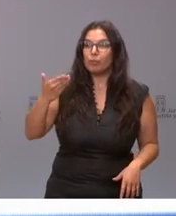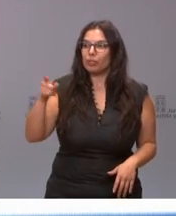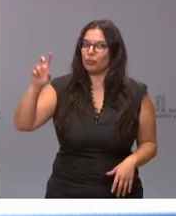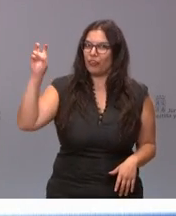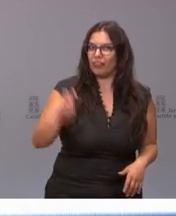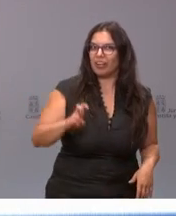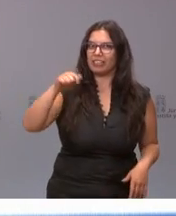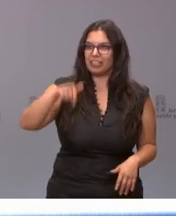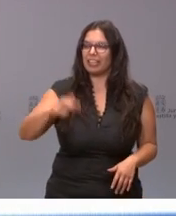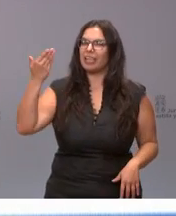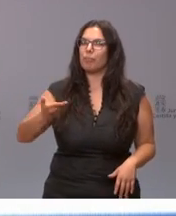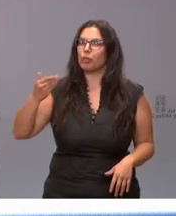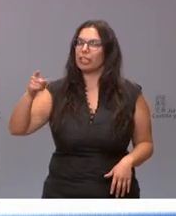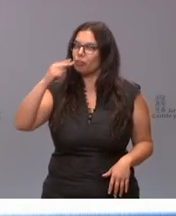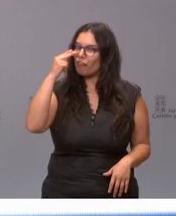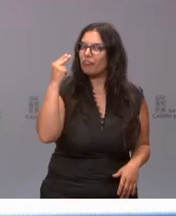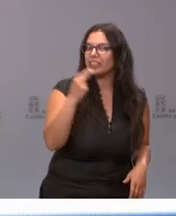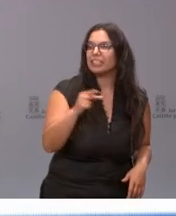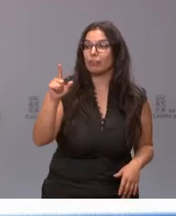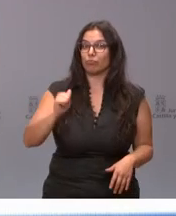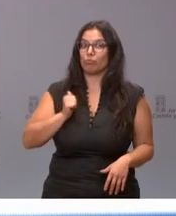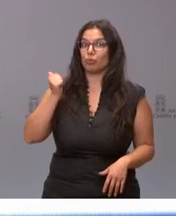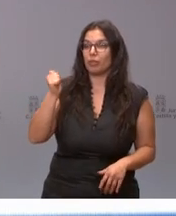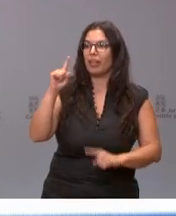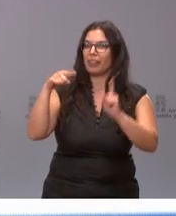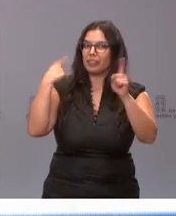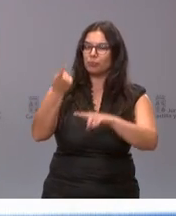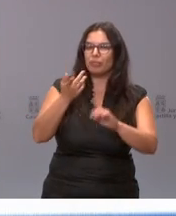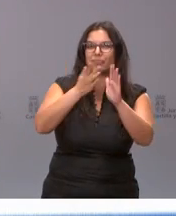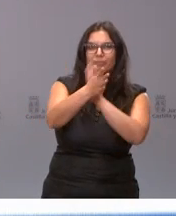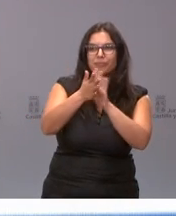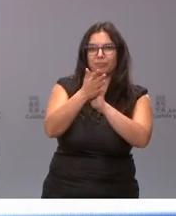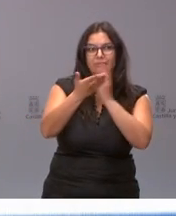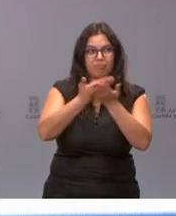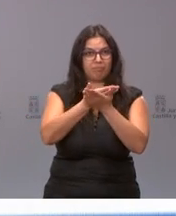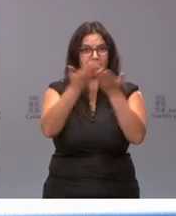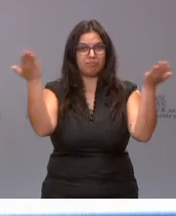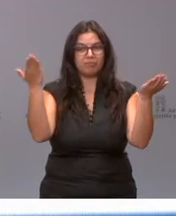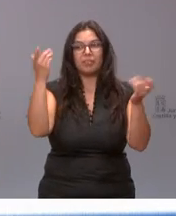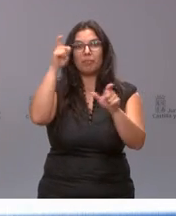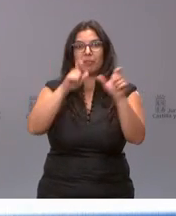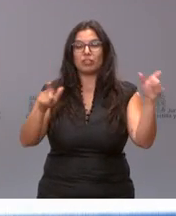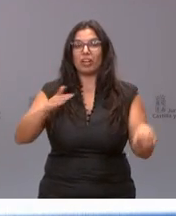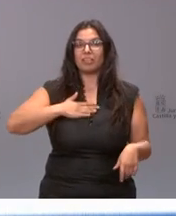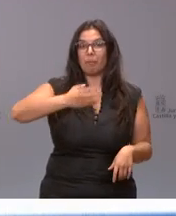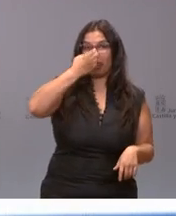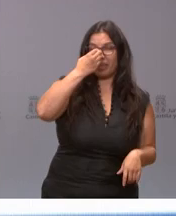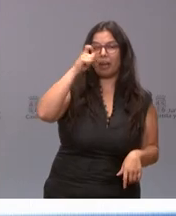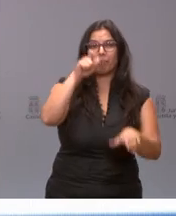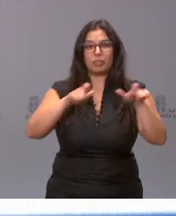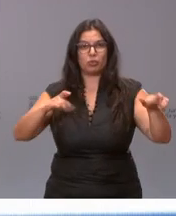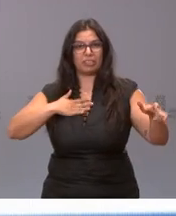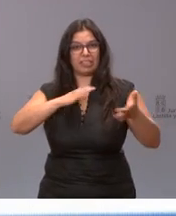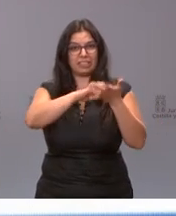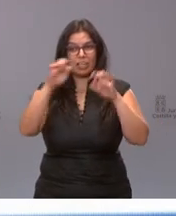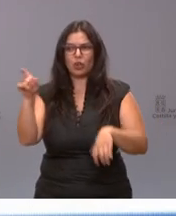es importante tu visita y vas a tener la oportunidad de decirnos a todos, de decirles a los medinenses, también a los castellanos y leoneses,